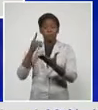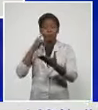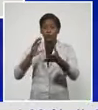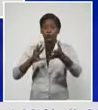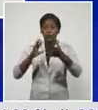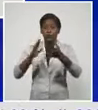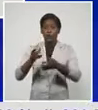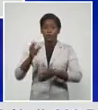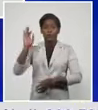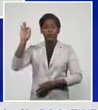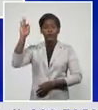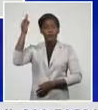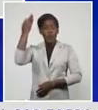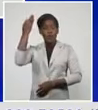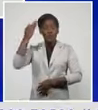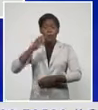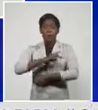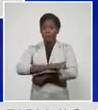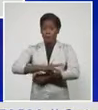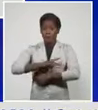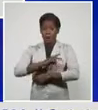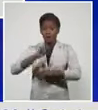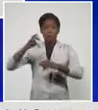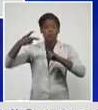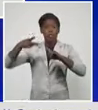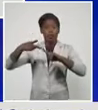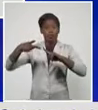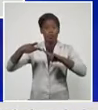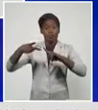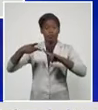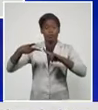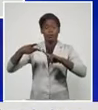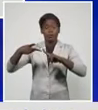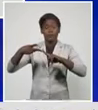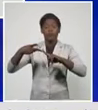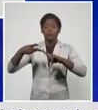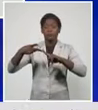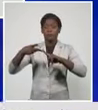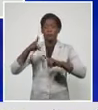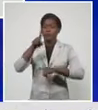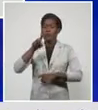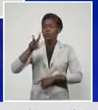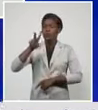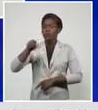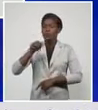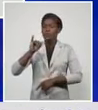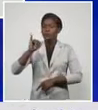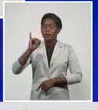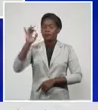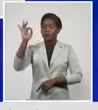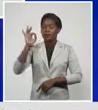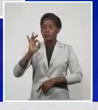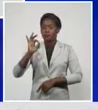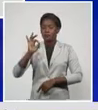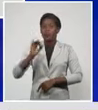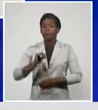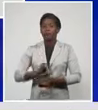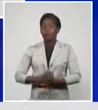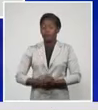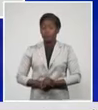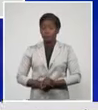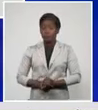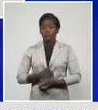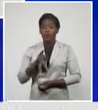Francia pasó al segundo lugar, el 12,6%. Eso es lo que ha